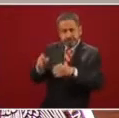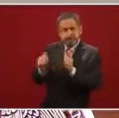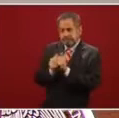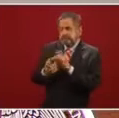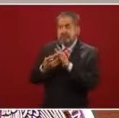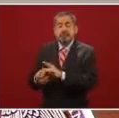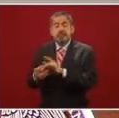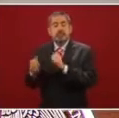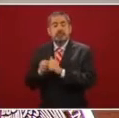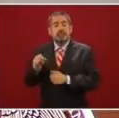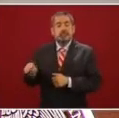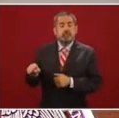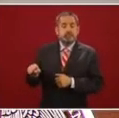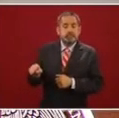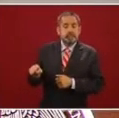conjunto con…